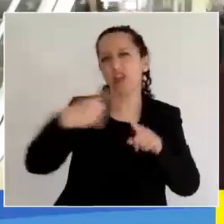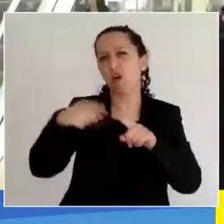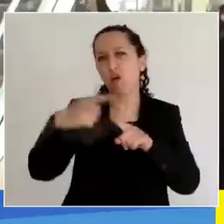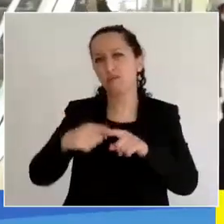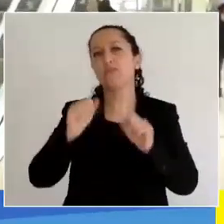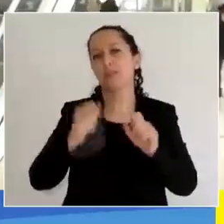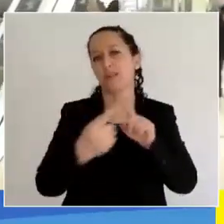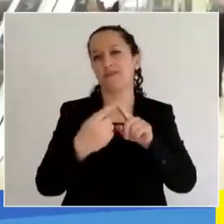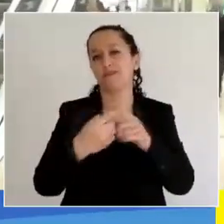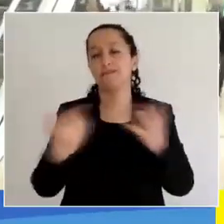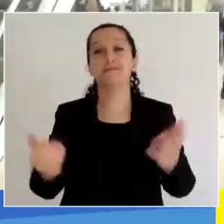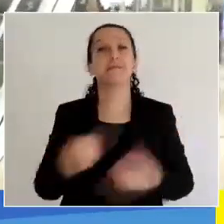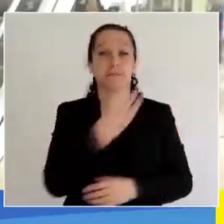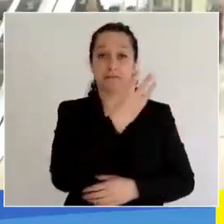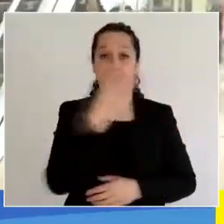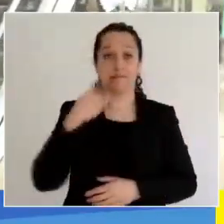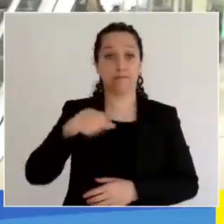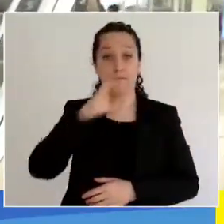través de nuestro sitio web